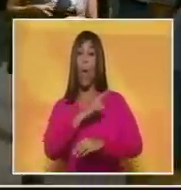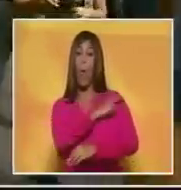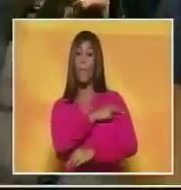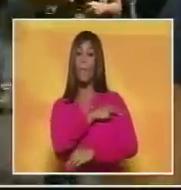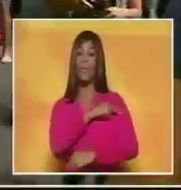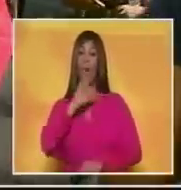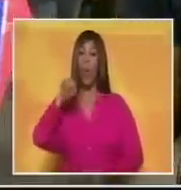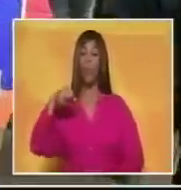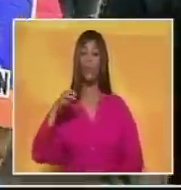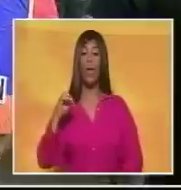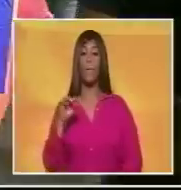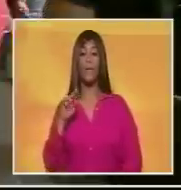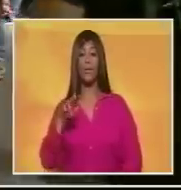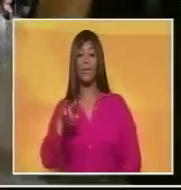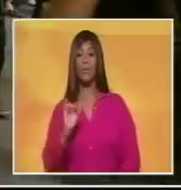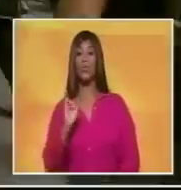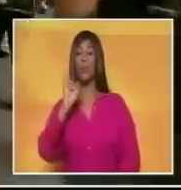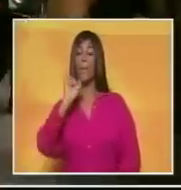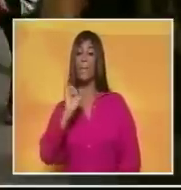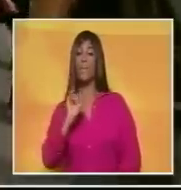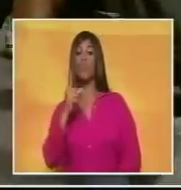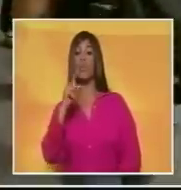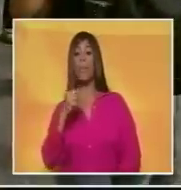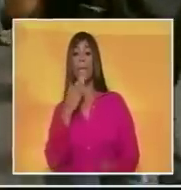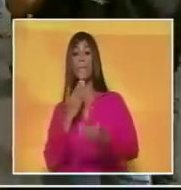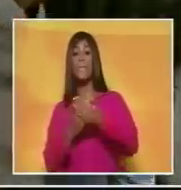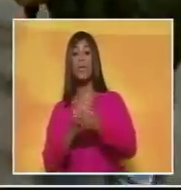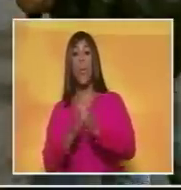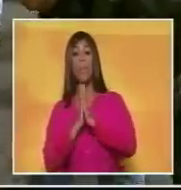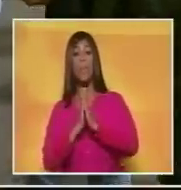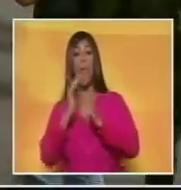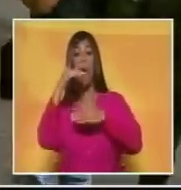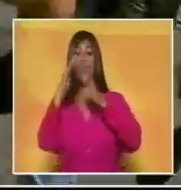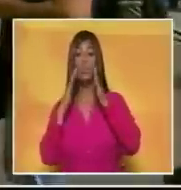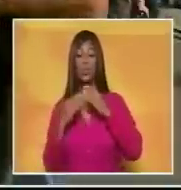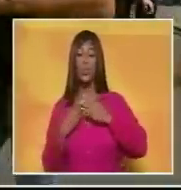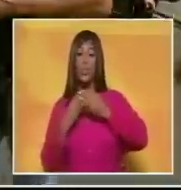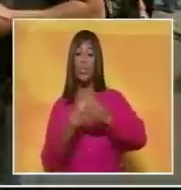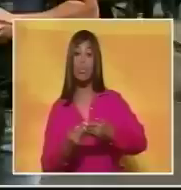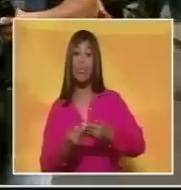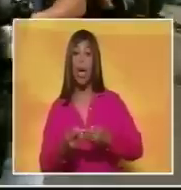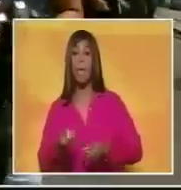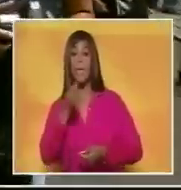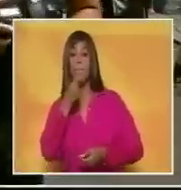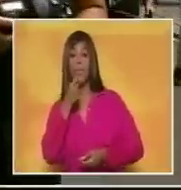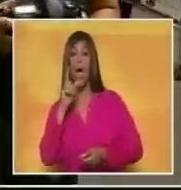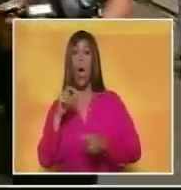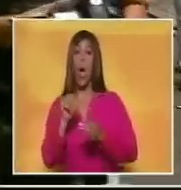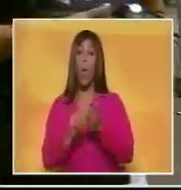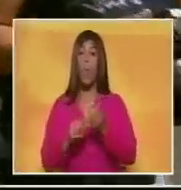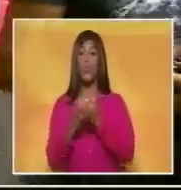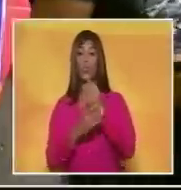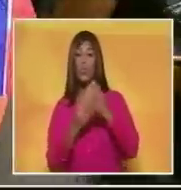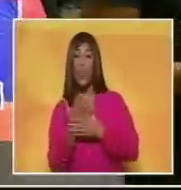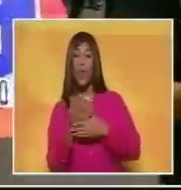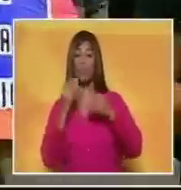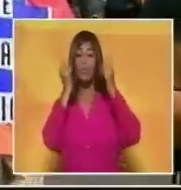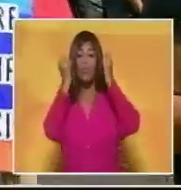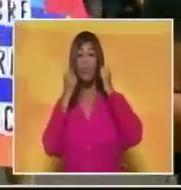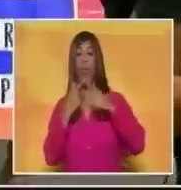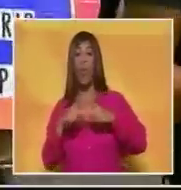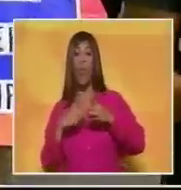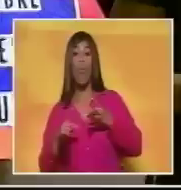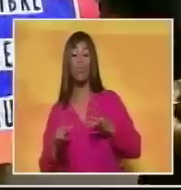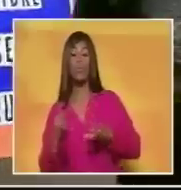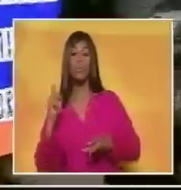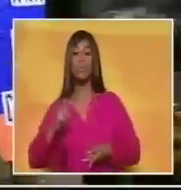Ríos. También están exigiendo dotación de insumos y medicamentos en los hospitales, y